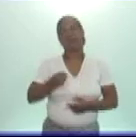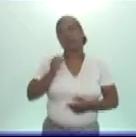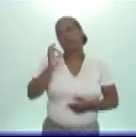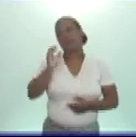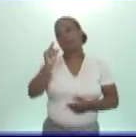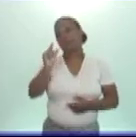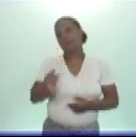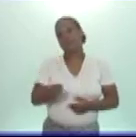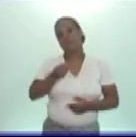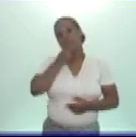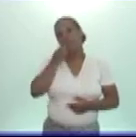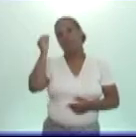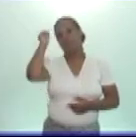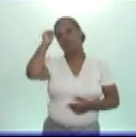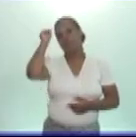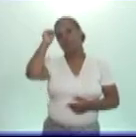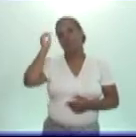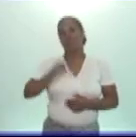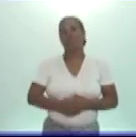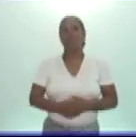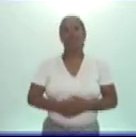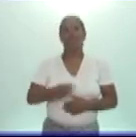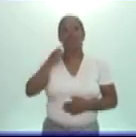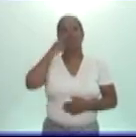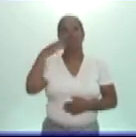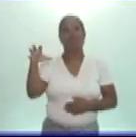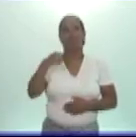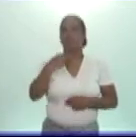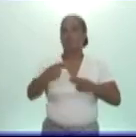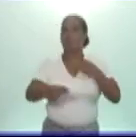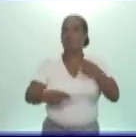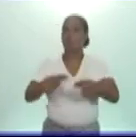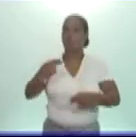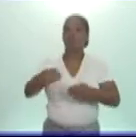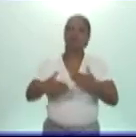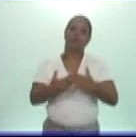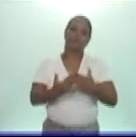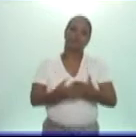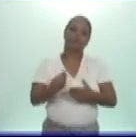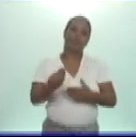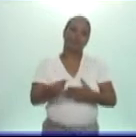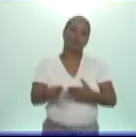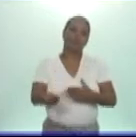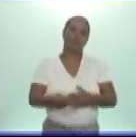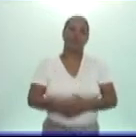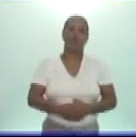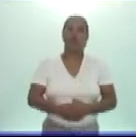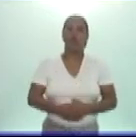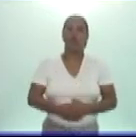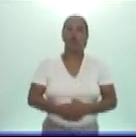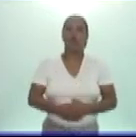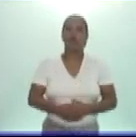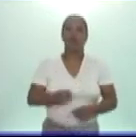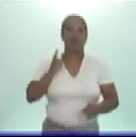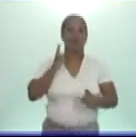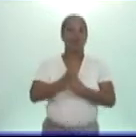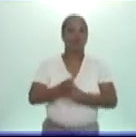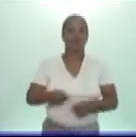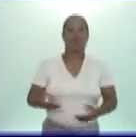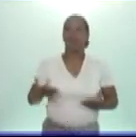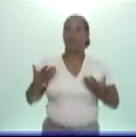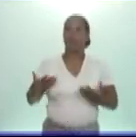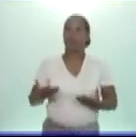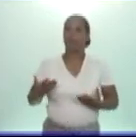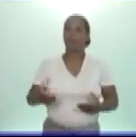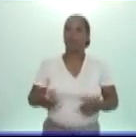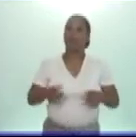para ver todos los pasos que dimos. Hallamos el peso que está en el platillo a la